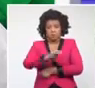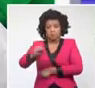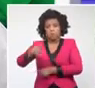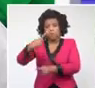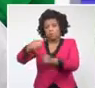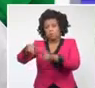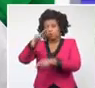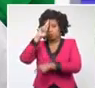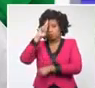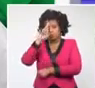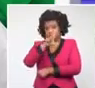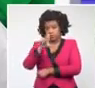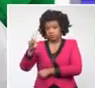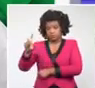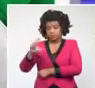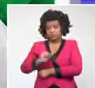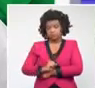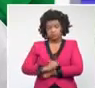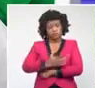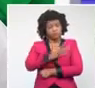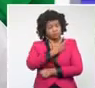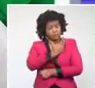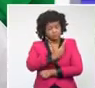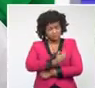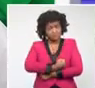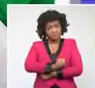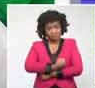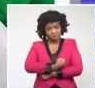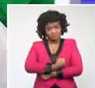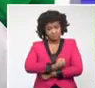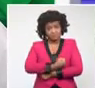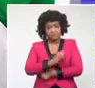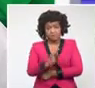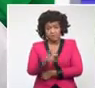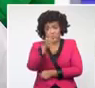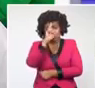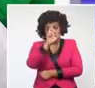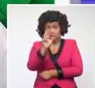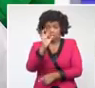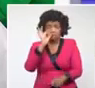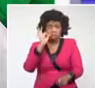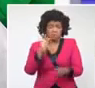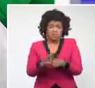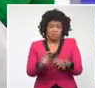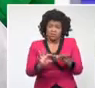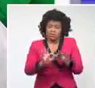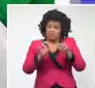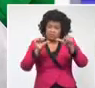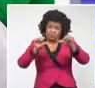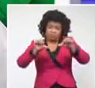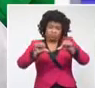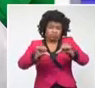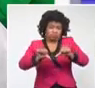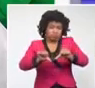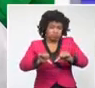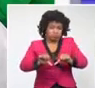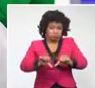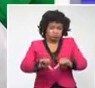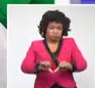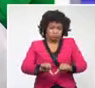negativa. Lamentablemente en esta institución presentó un empeoramiento del cuadro